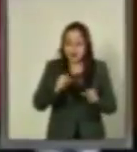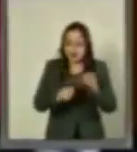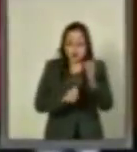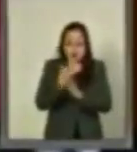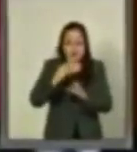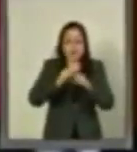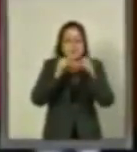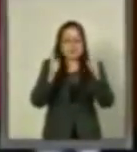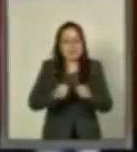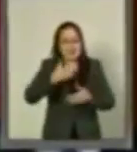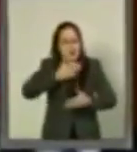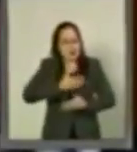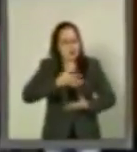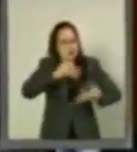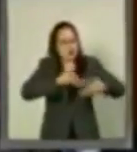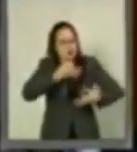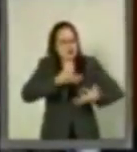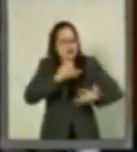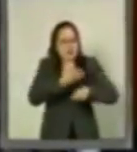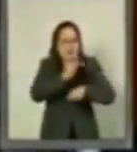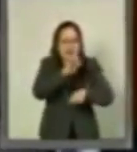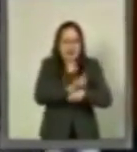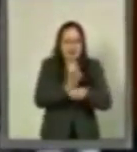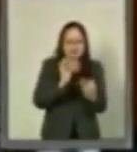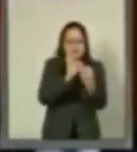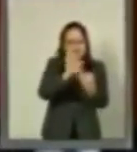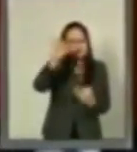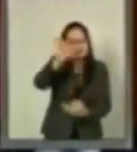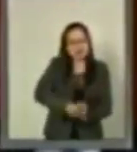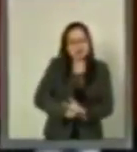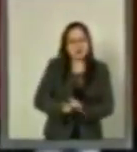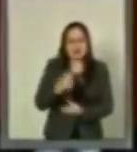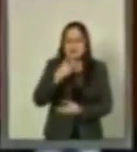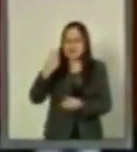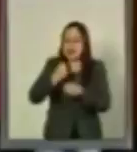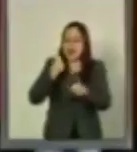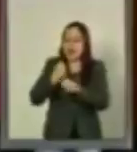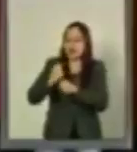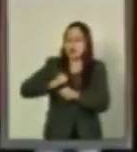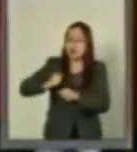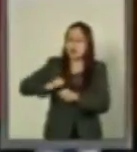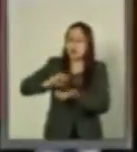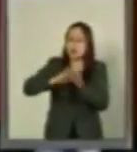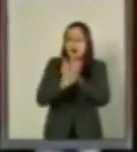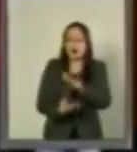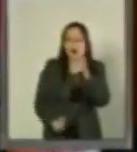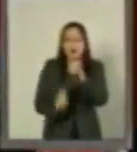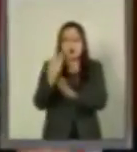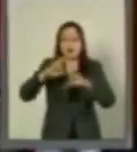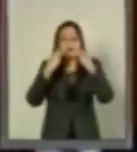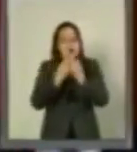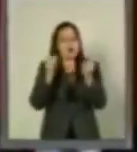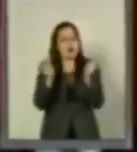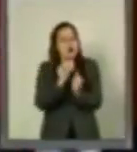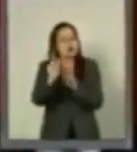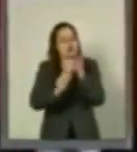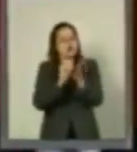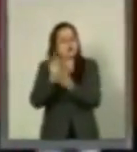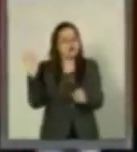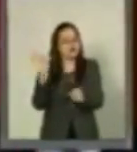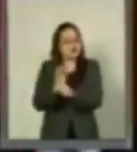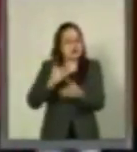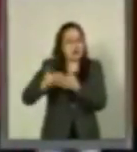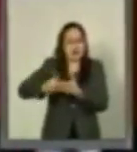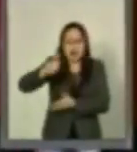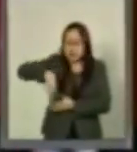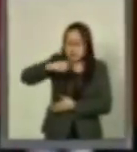justicia penal, dimos un brinco a un modelo de 100 años para pasar a un modelo garantista, del cual estamos